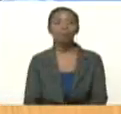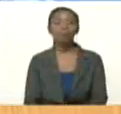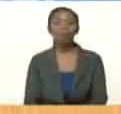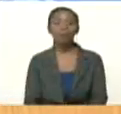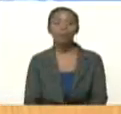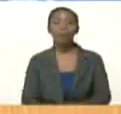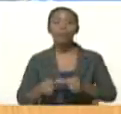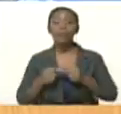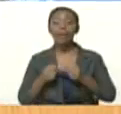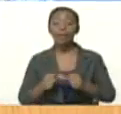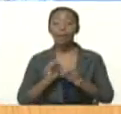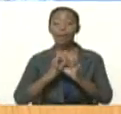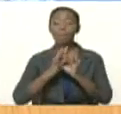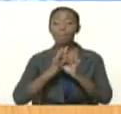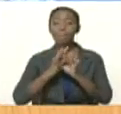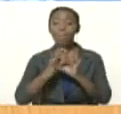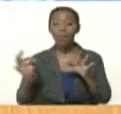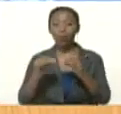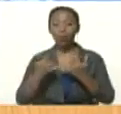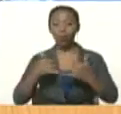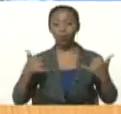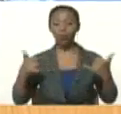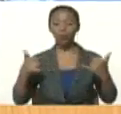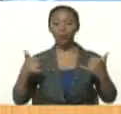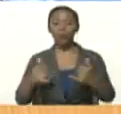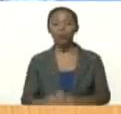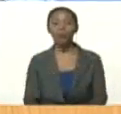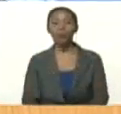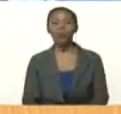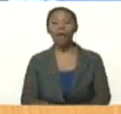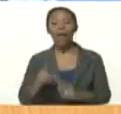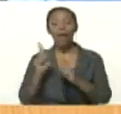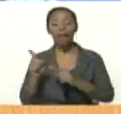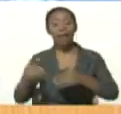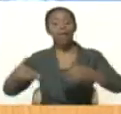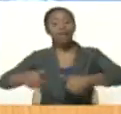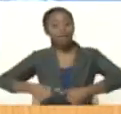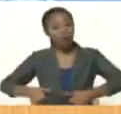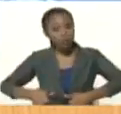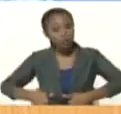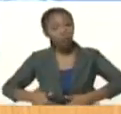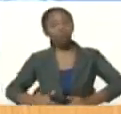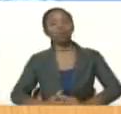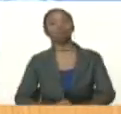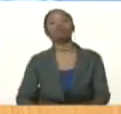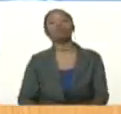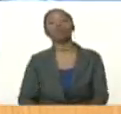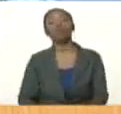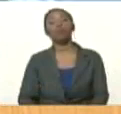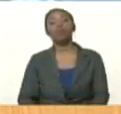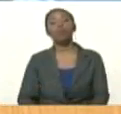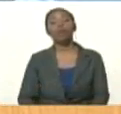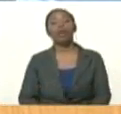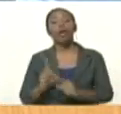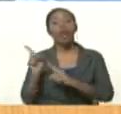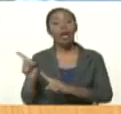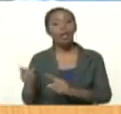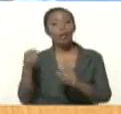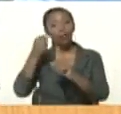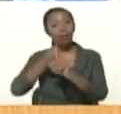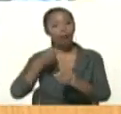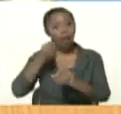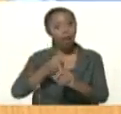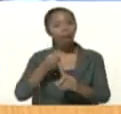Quedamos petroenergizados de este esfuerzo, de esta batalla.